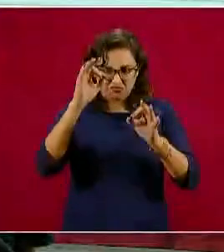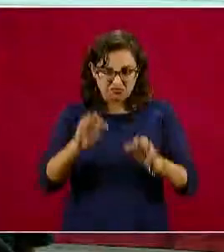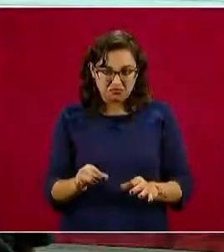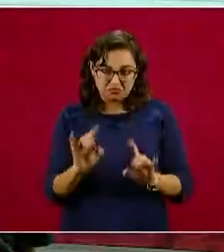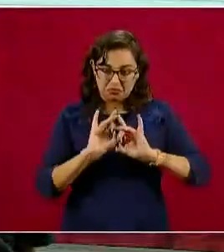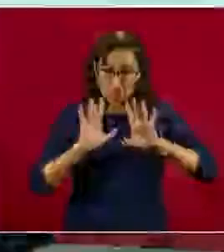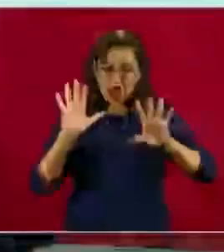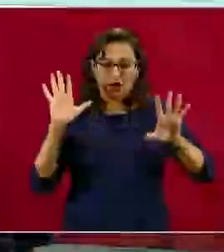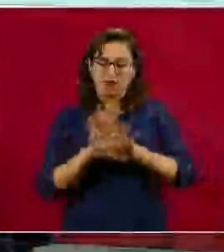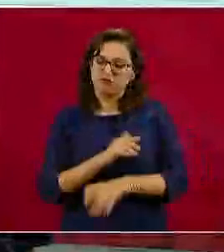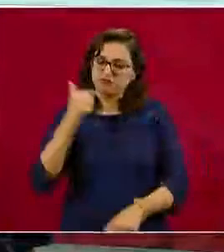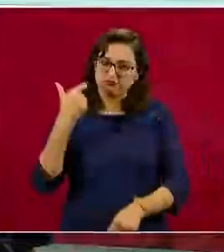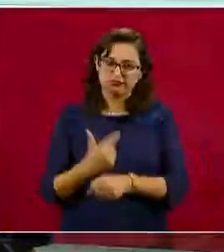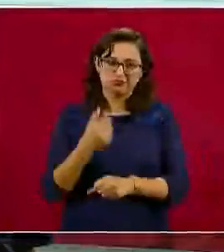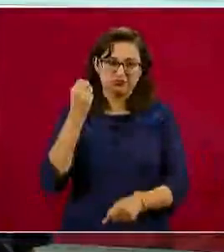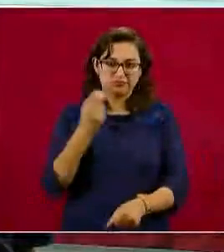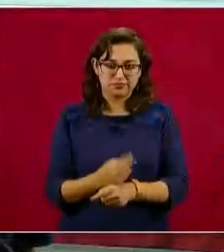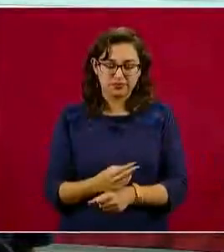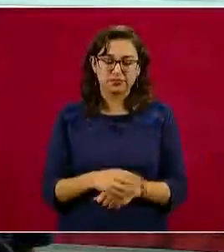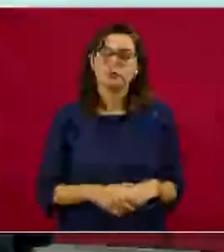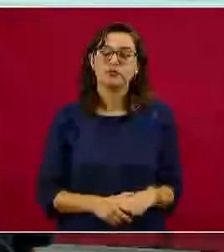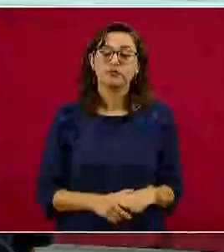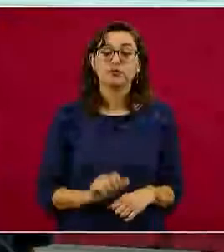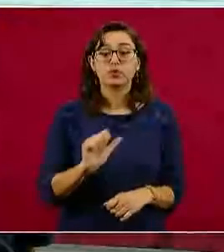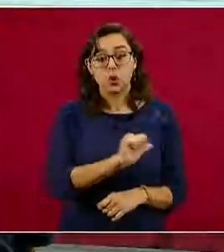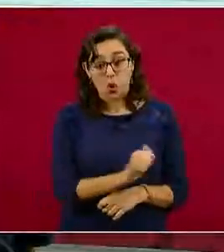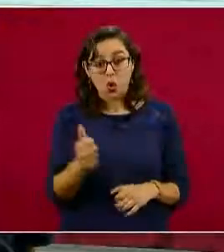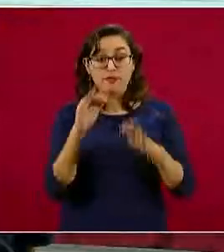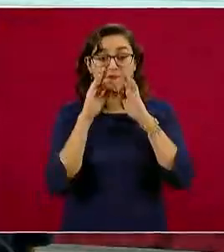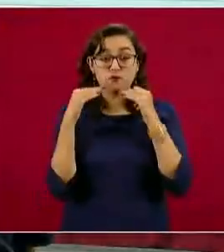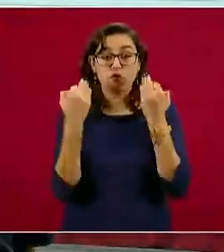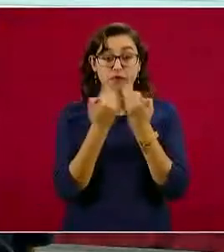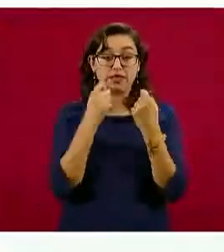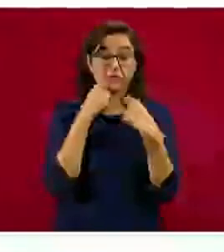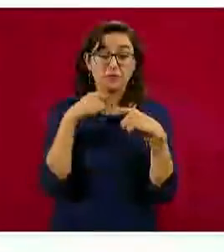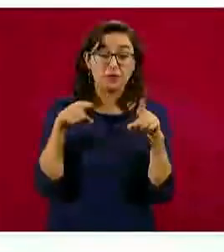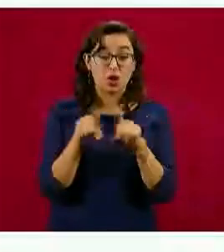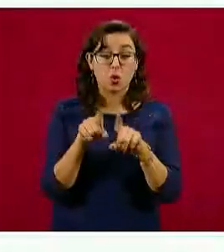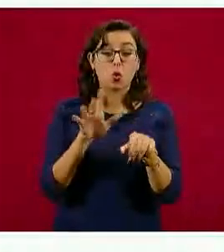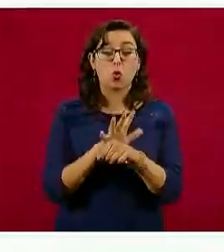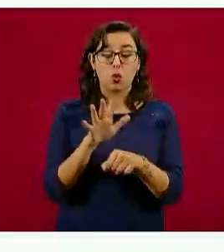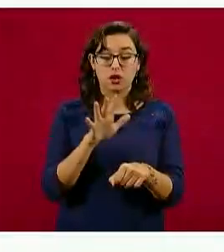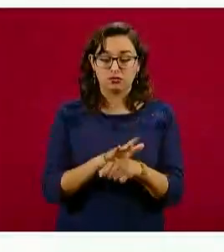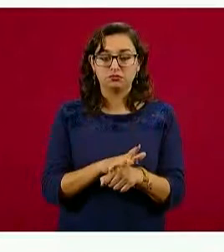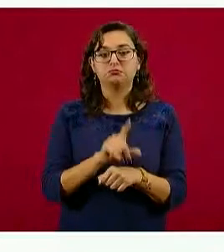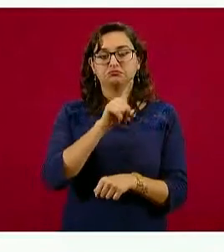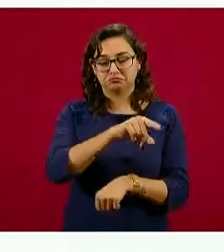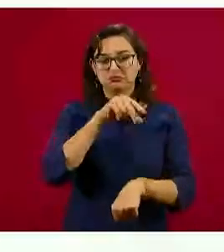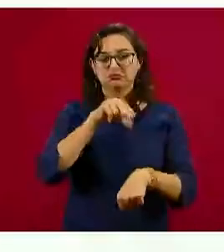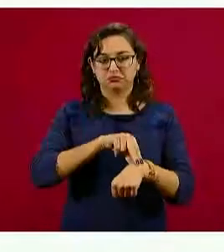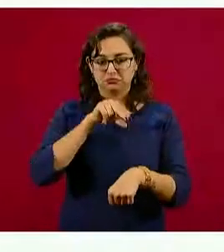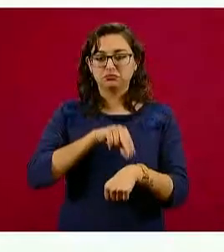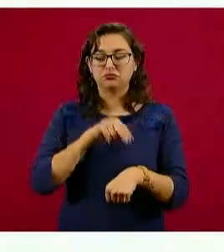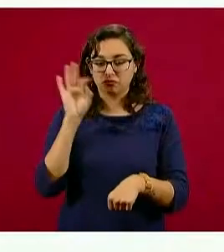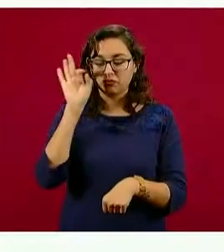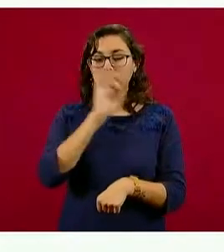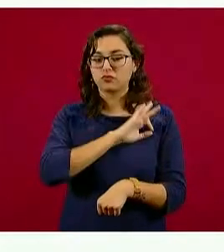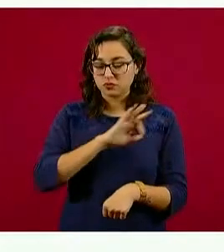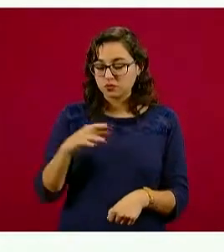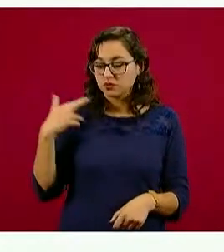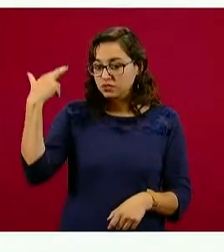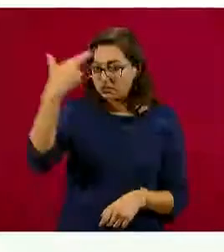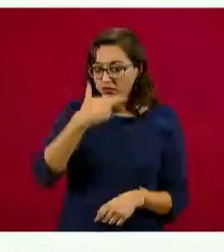una vez también tenemos otras estrategias. Una parte muy importante también es la exploración por un profesional de la salud,